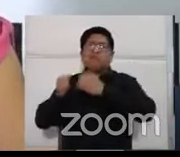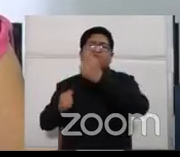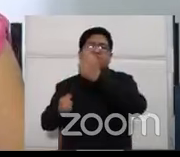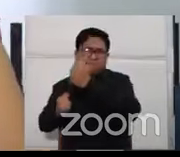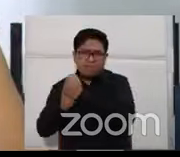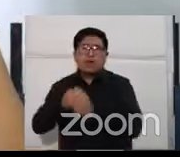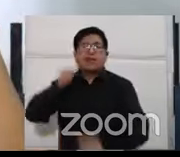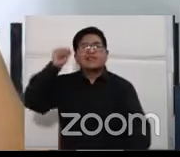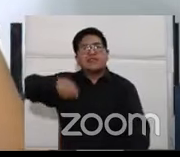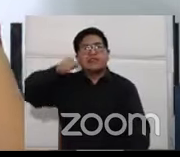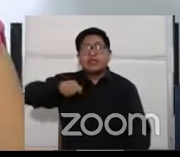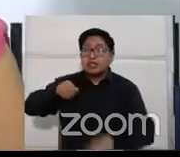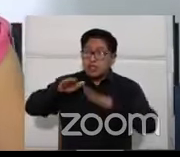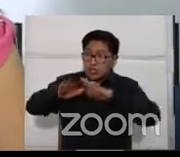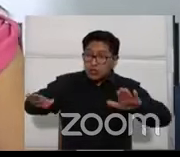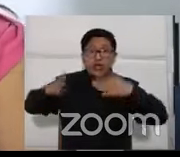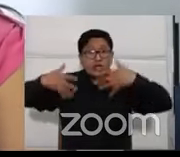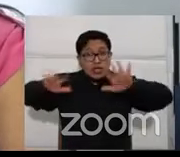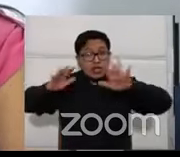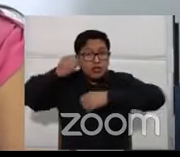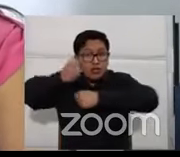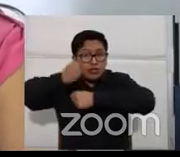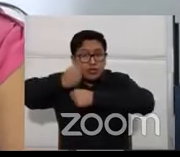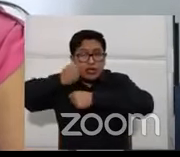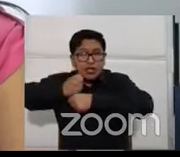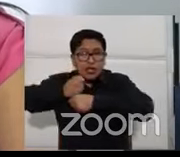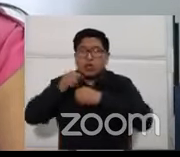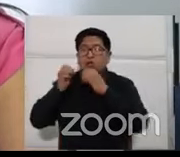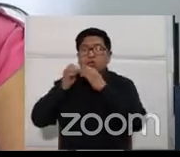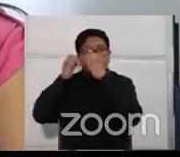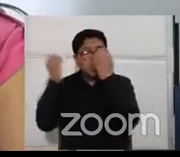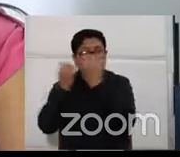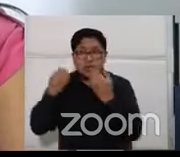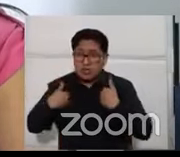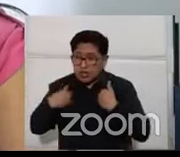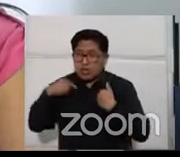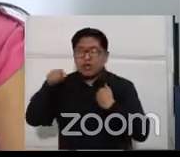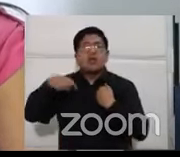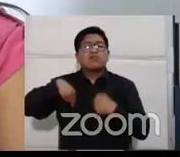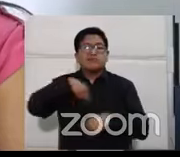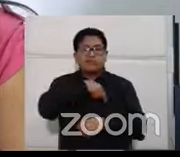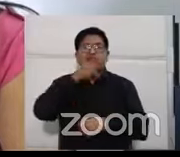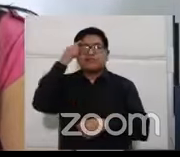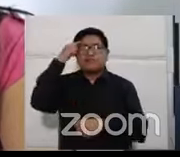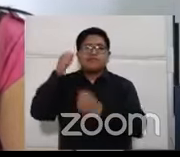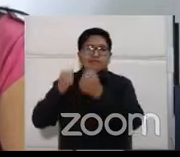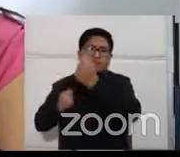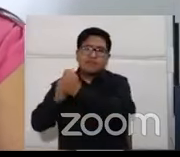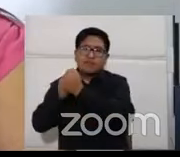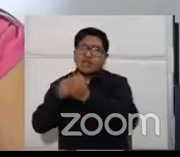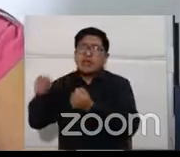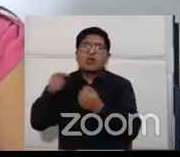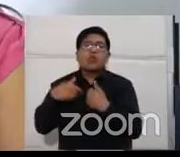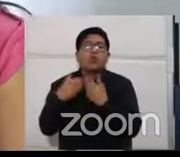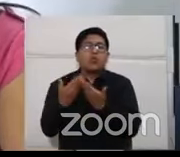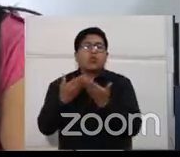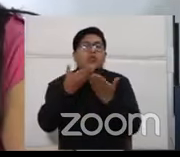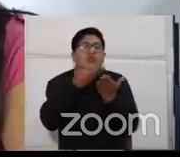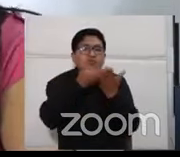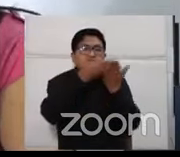trabajadores en su organización para poder demandar para poder hacer